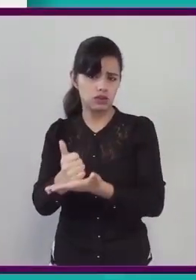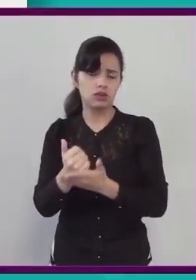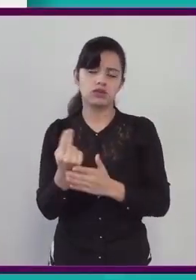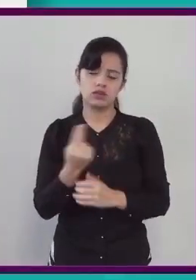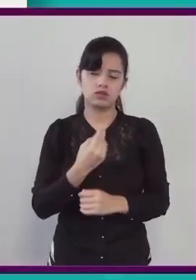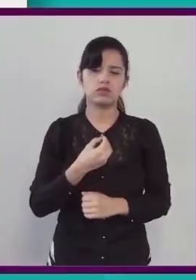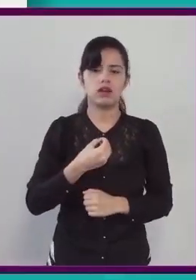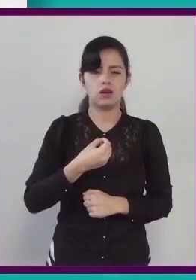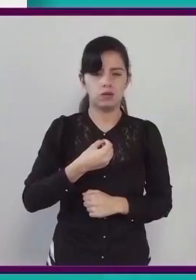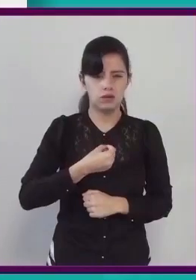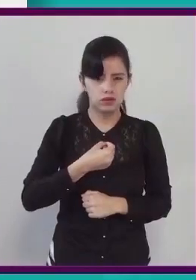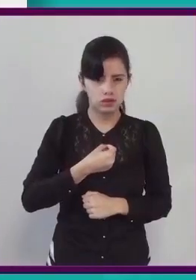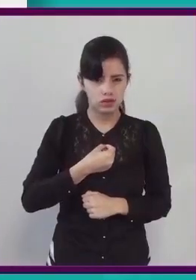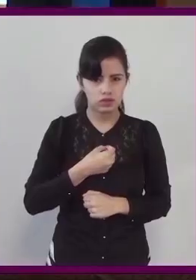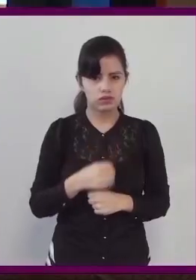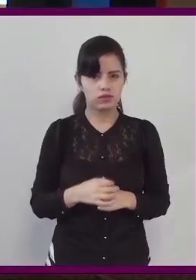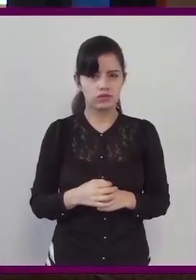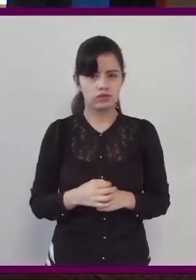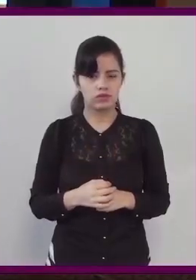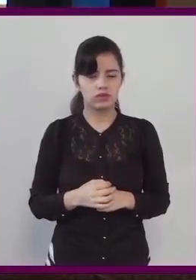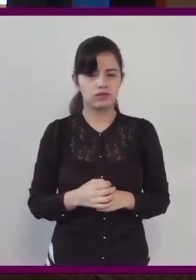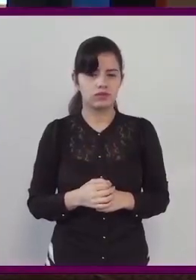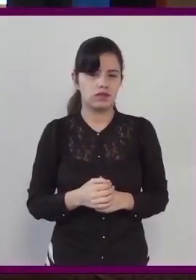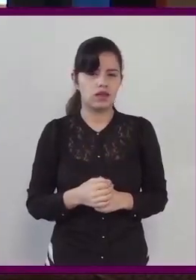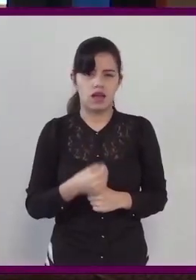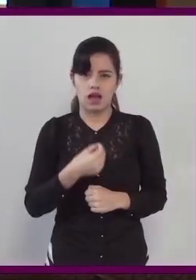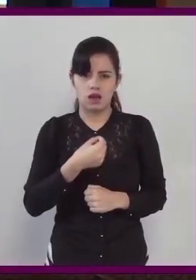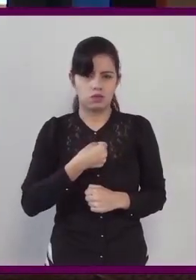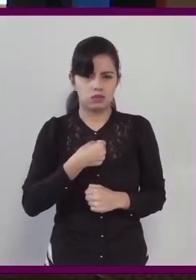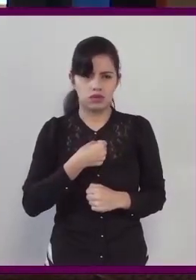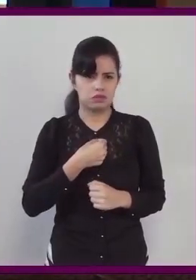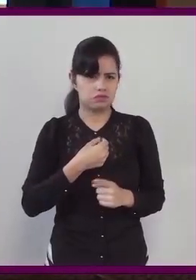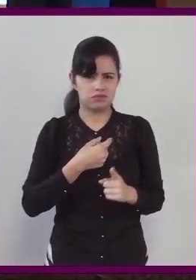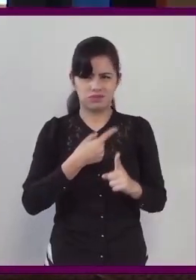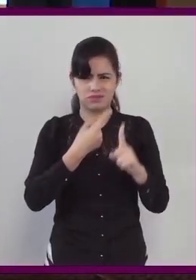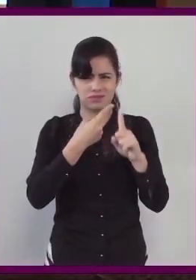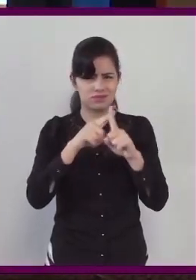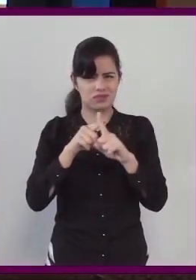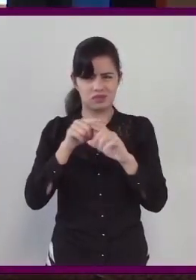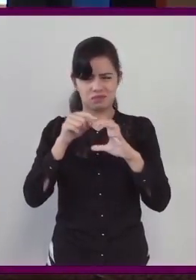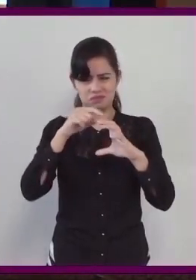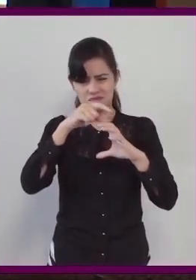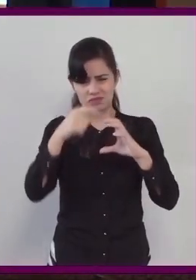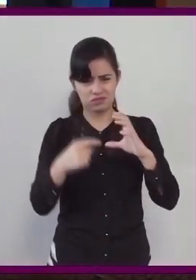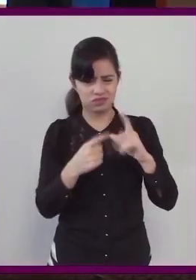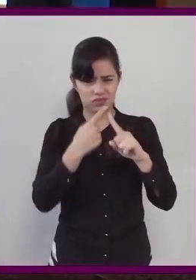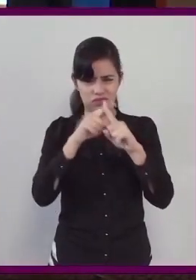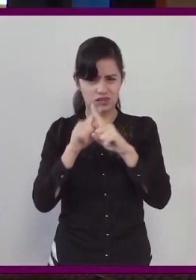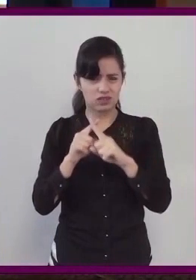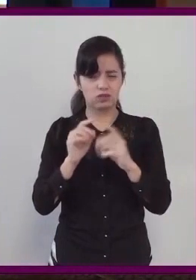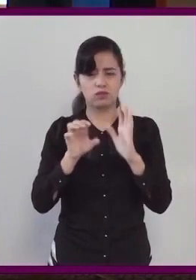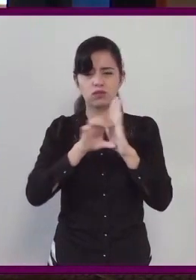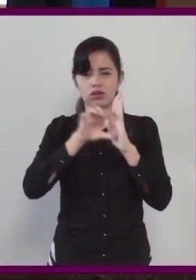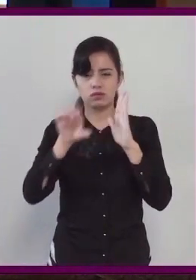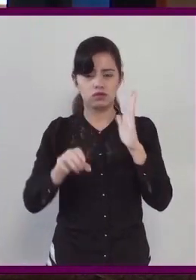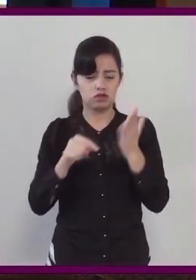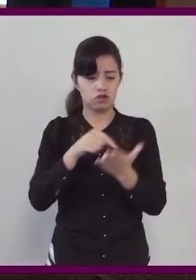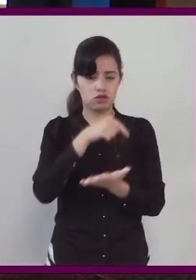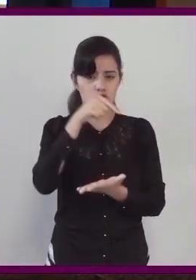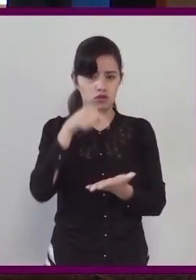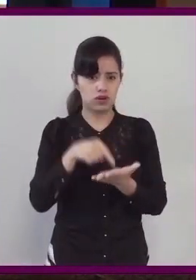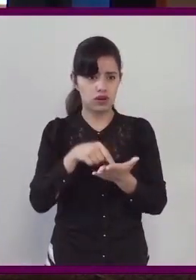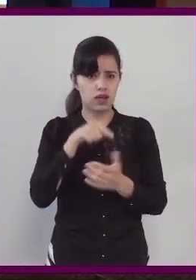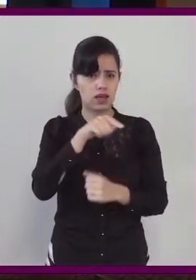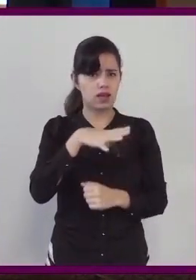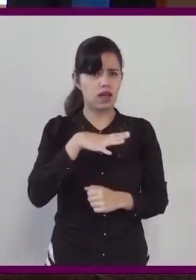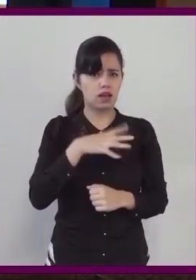resistir, y la resistencia está en todos lados, ¿no? Como en cada lugar en donde hay un ejercicio